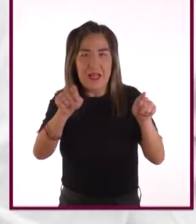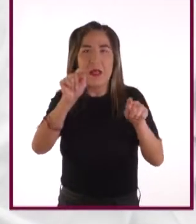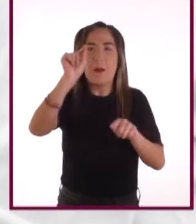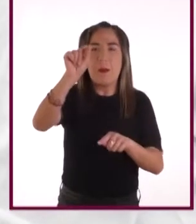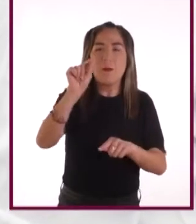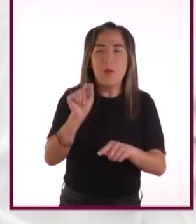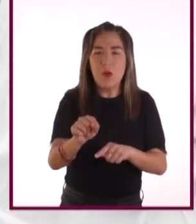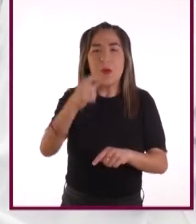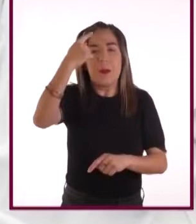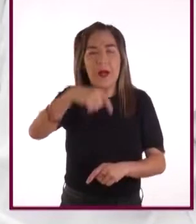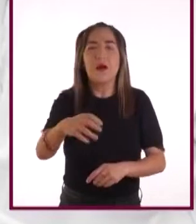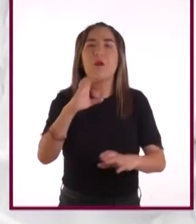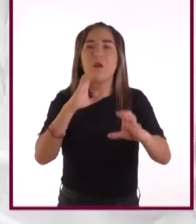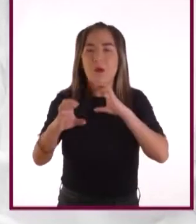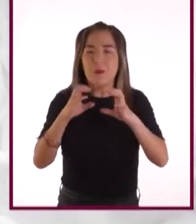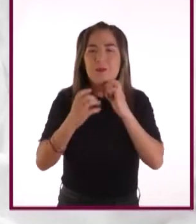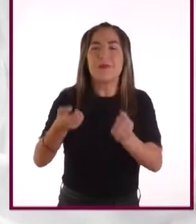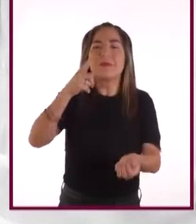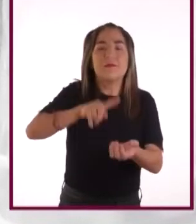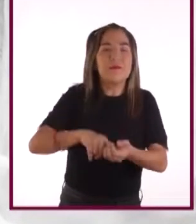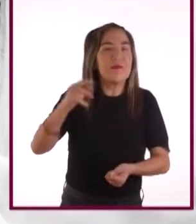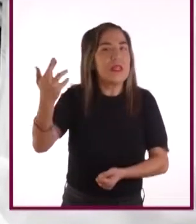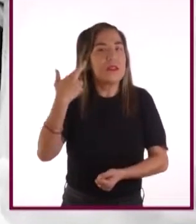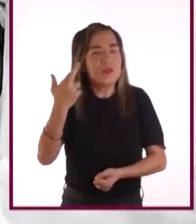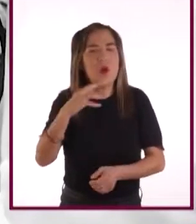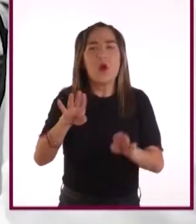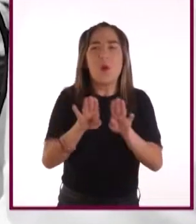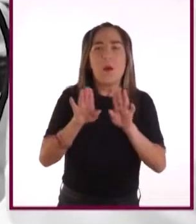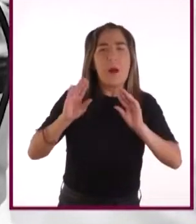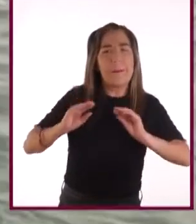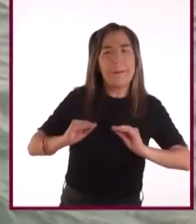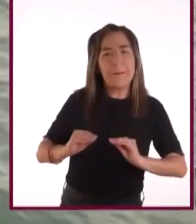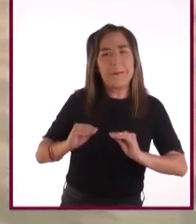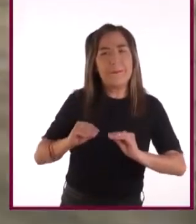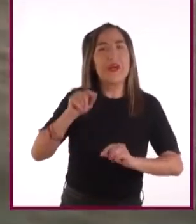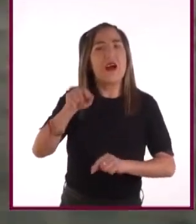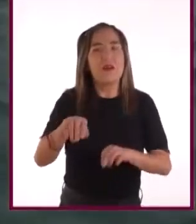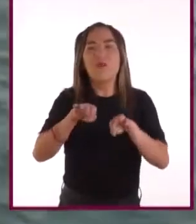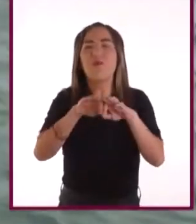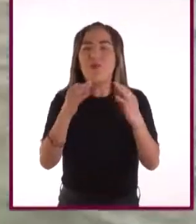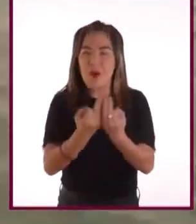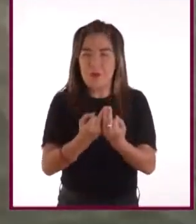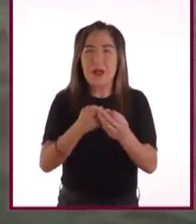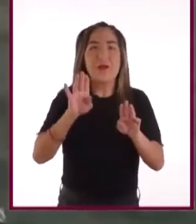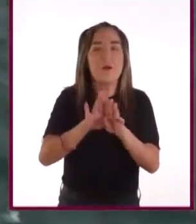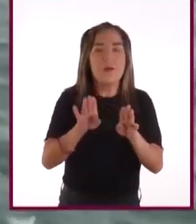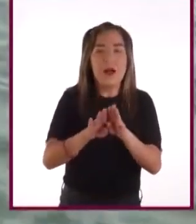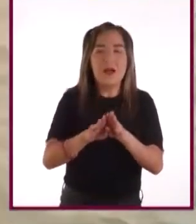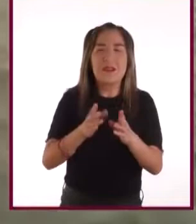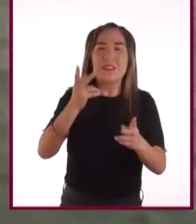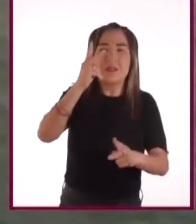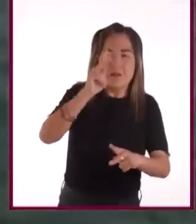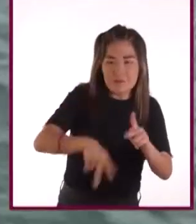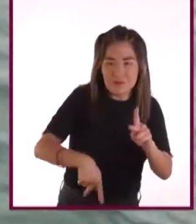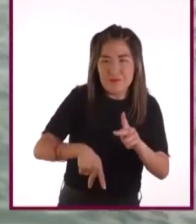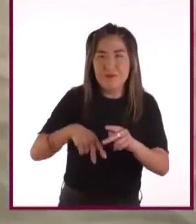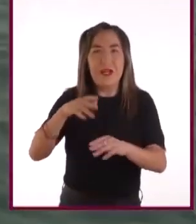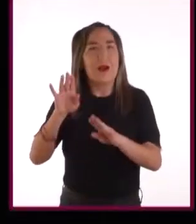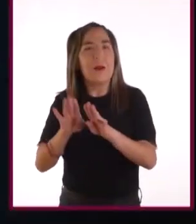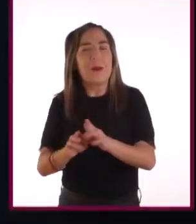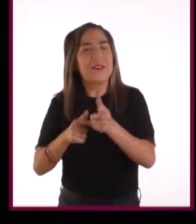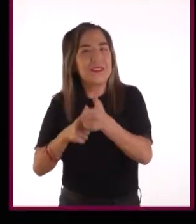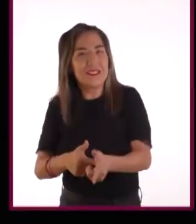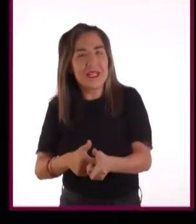puntos, ha servido para la comunicación mediante sonidos y silencios emitidos de forma intermitente. Sin